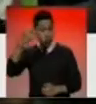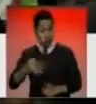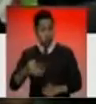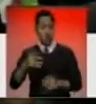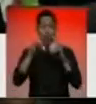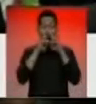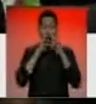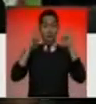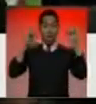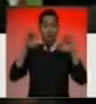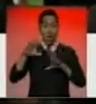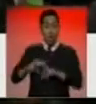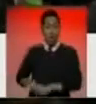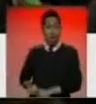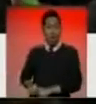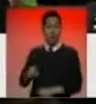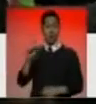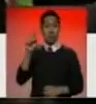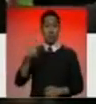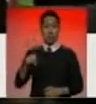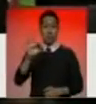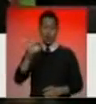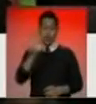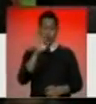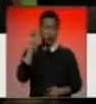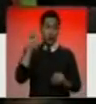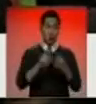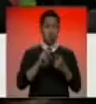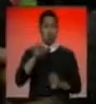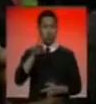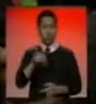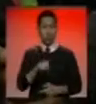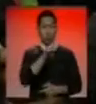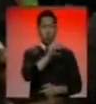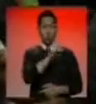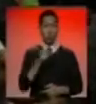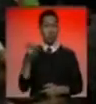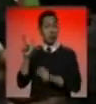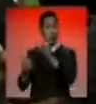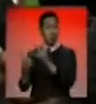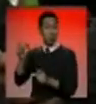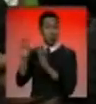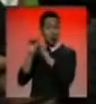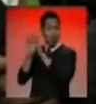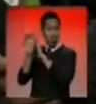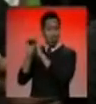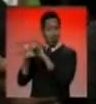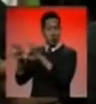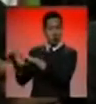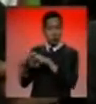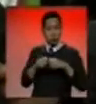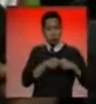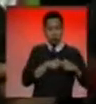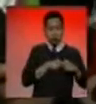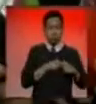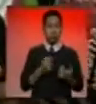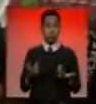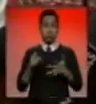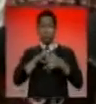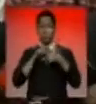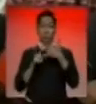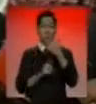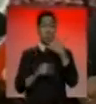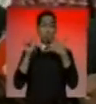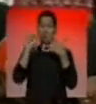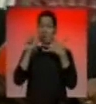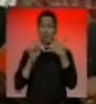enriqueció o no de 1999 al 2001 en medio de la debacle financiera más grande de todo el Ecuador, y otras 6 preguntas más